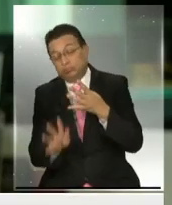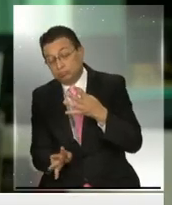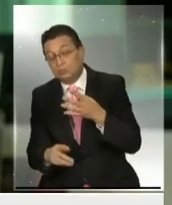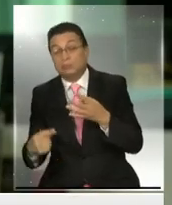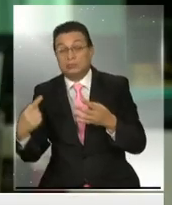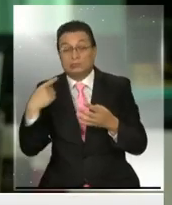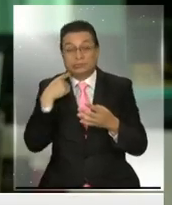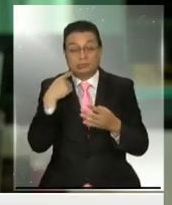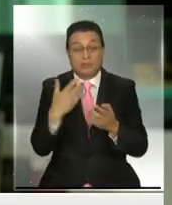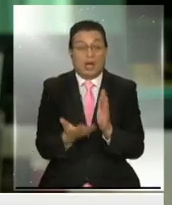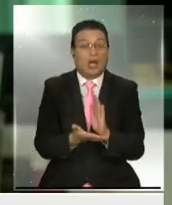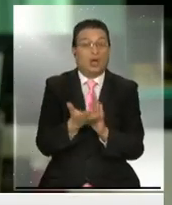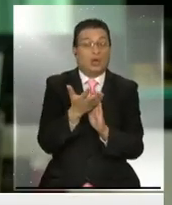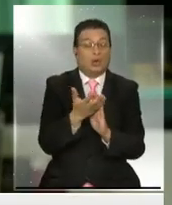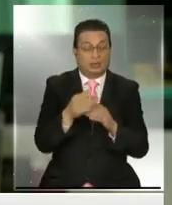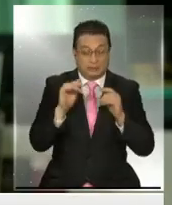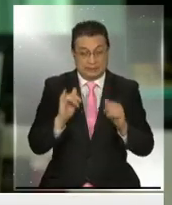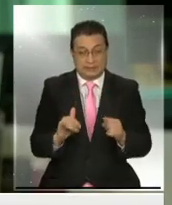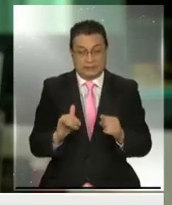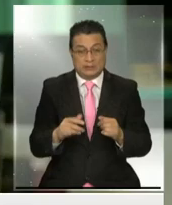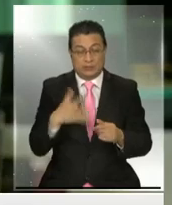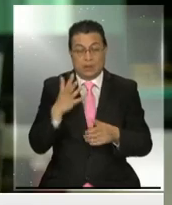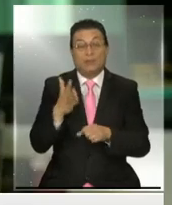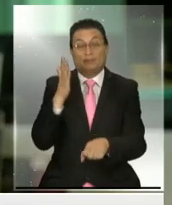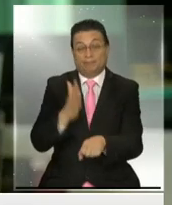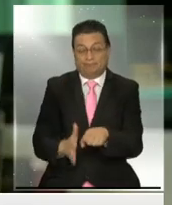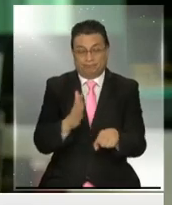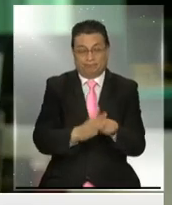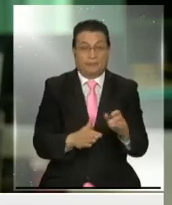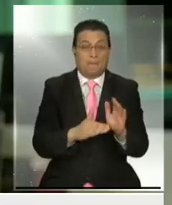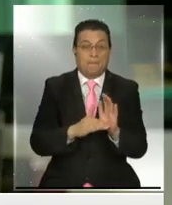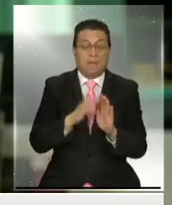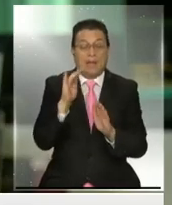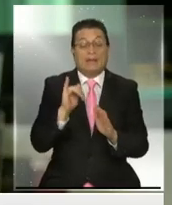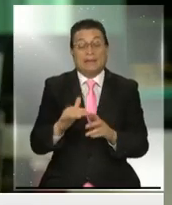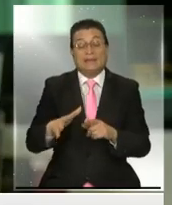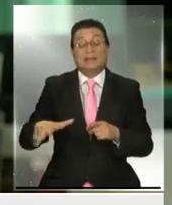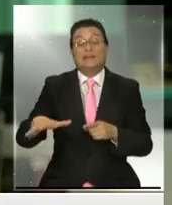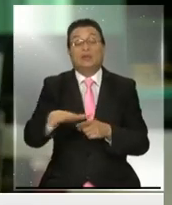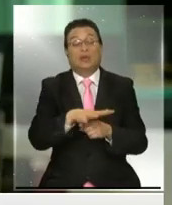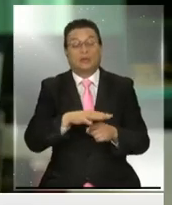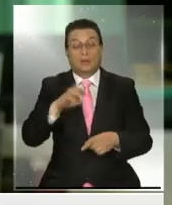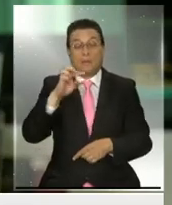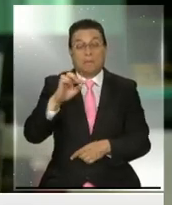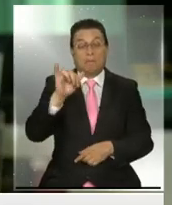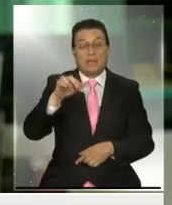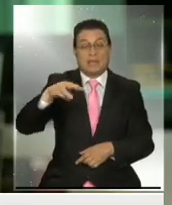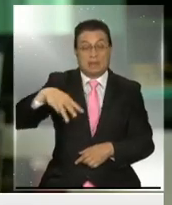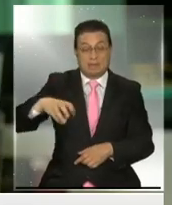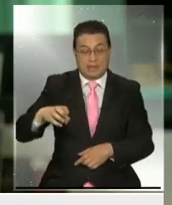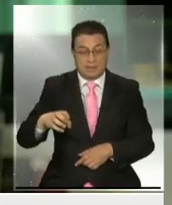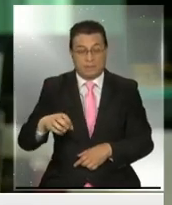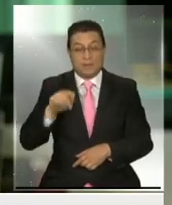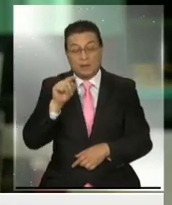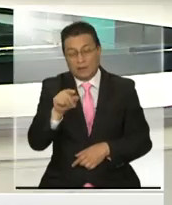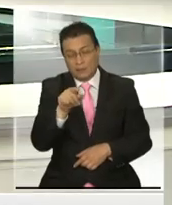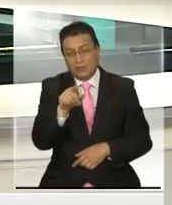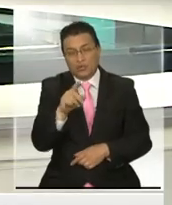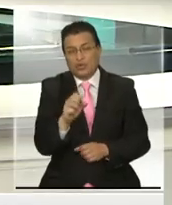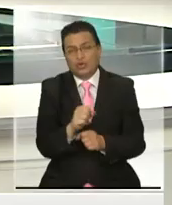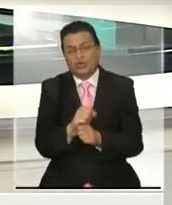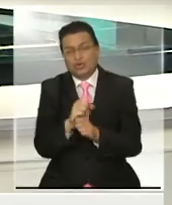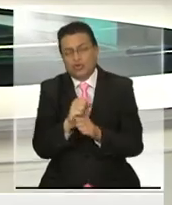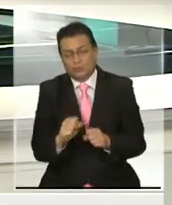que el aumento el salario principalmente el desempleo y principalmente la situación de las pymes o las minipymes y desmiento de vista entonces si no es